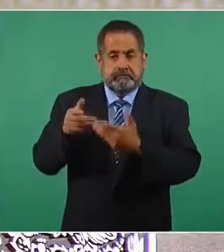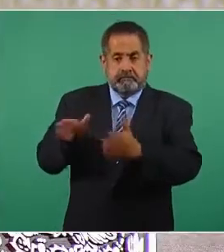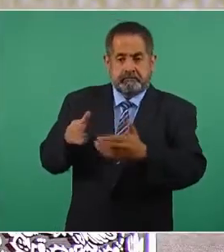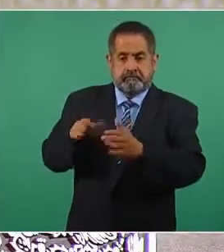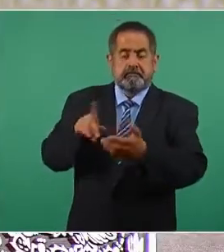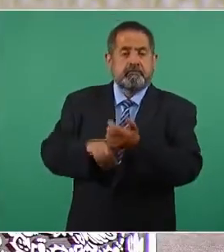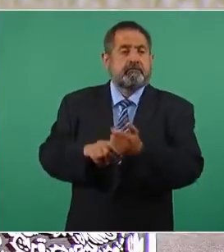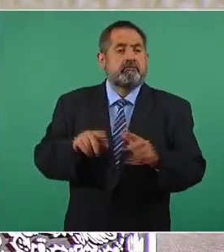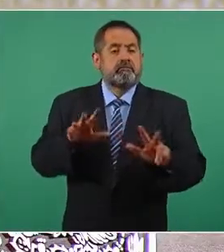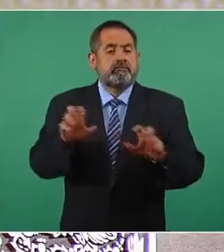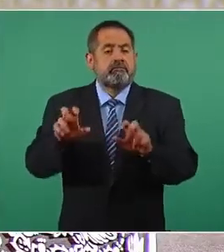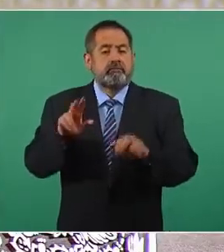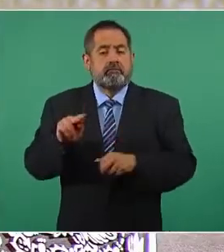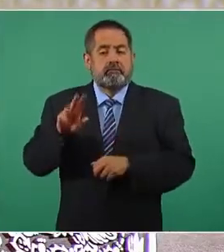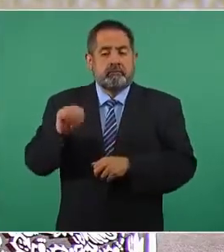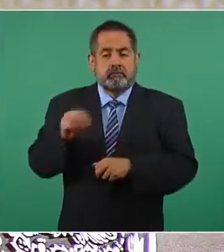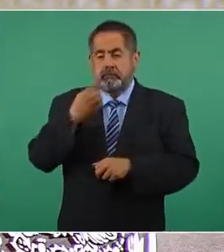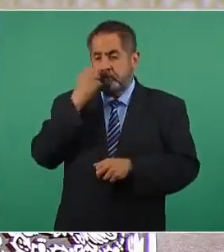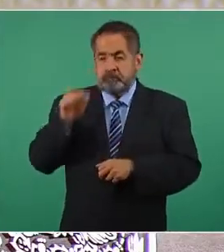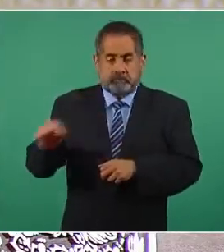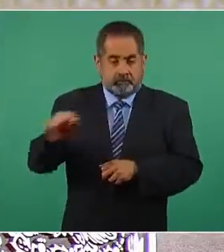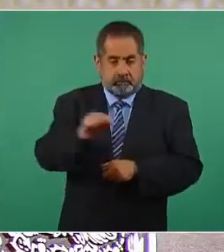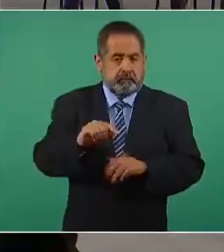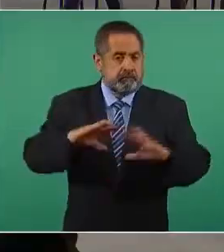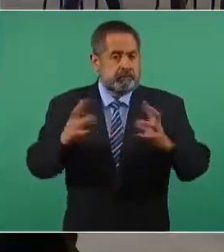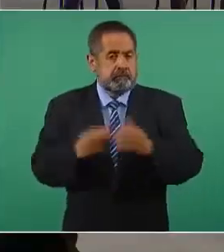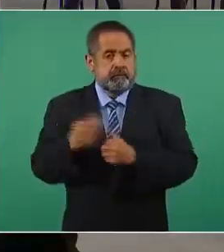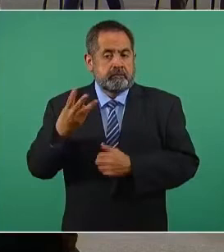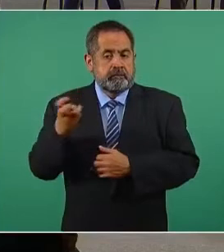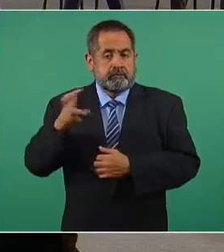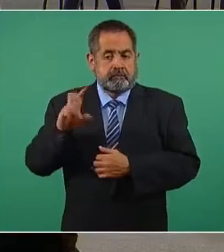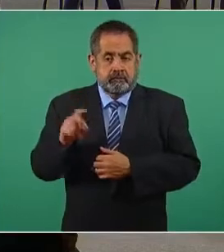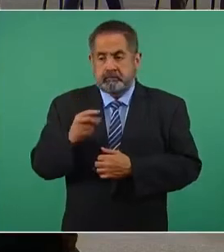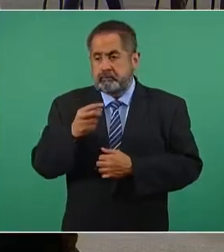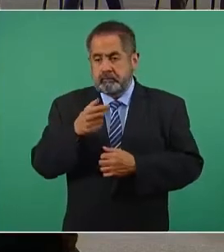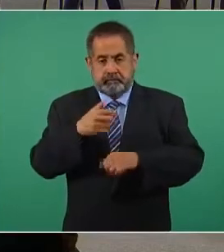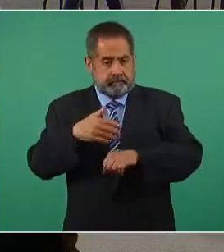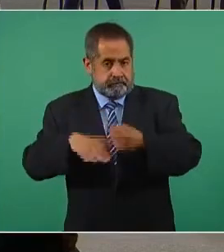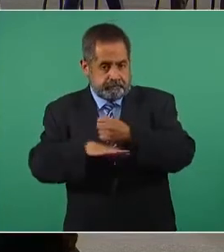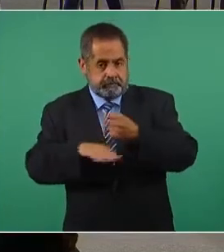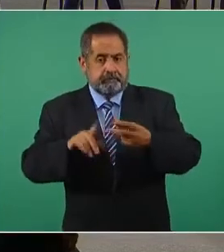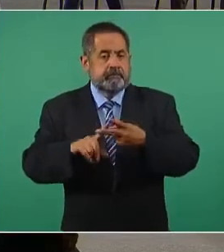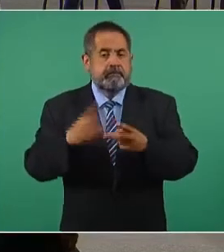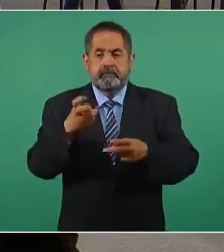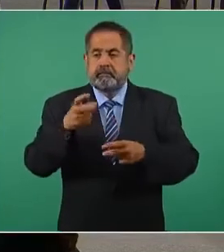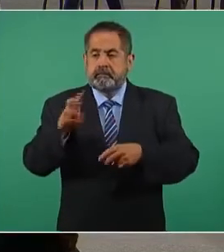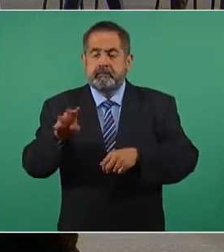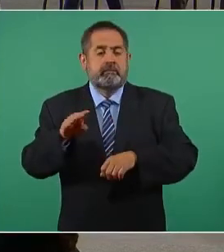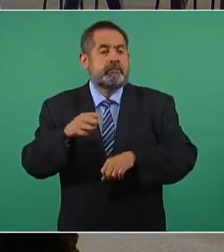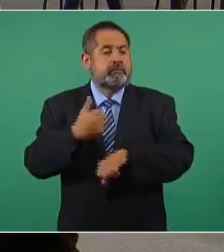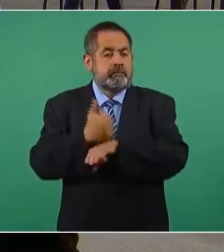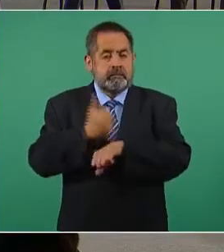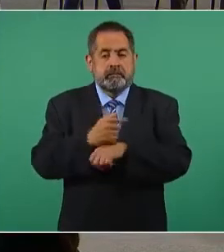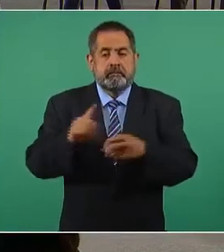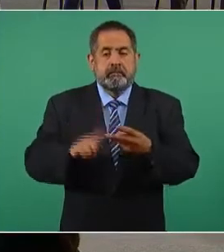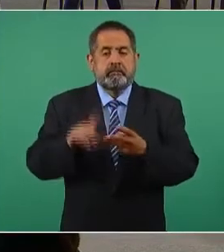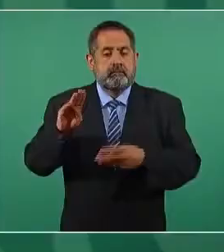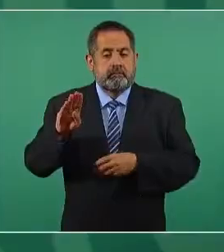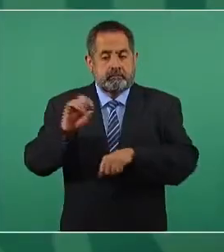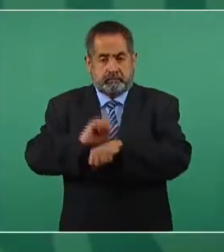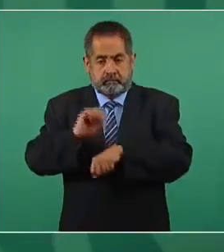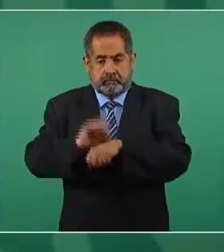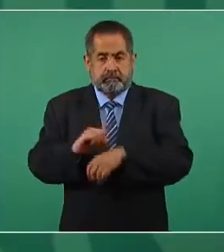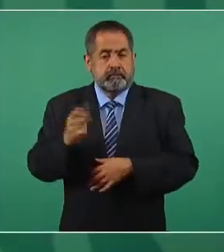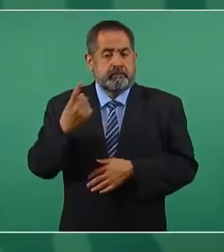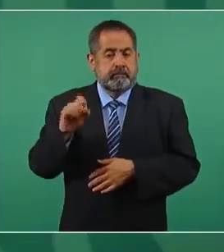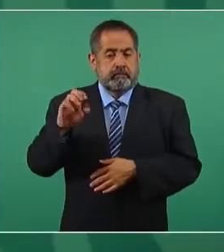precisamente 889 escuelas con 330 de inicial, 359 de primaria, 90 secundaria,